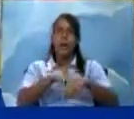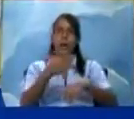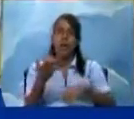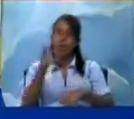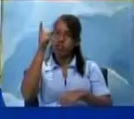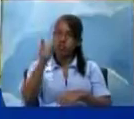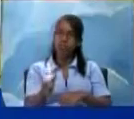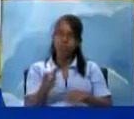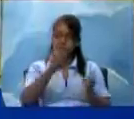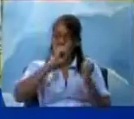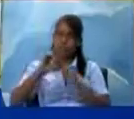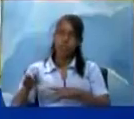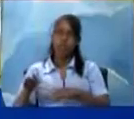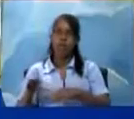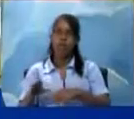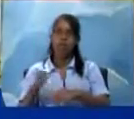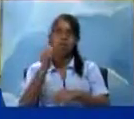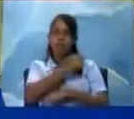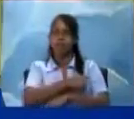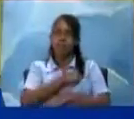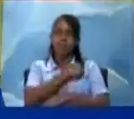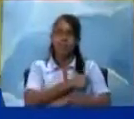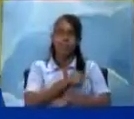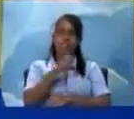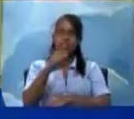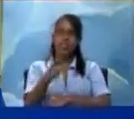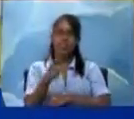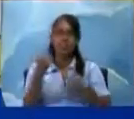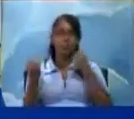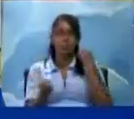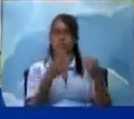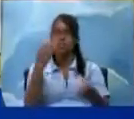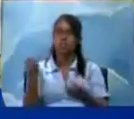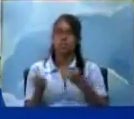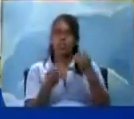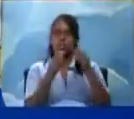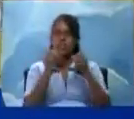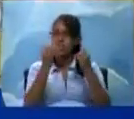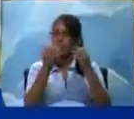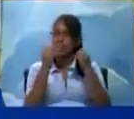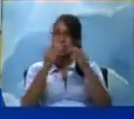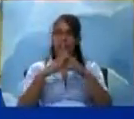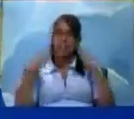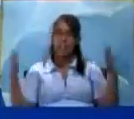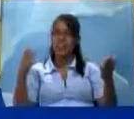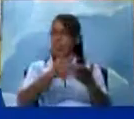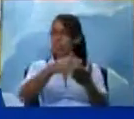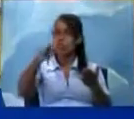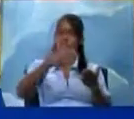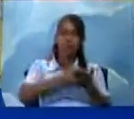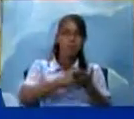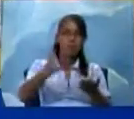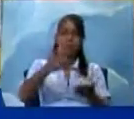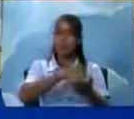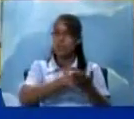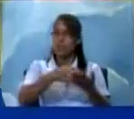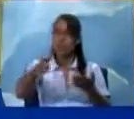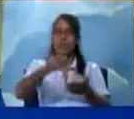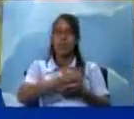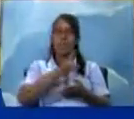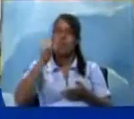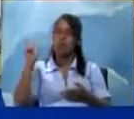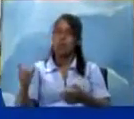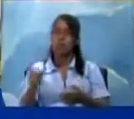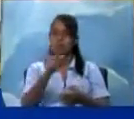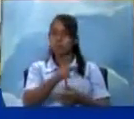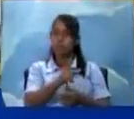van a ser lanzados? Pobrecito, esa multitud tan grande, millones y millones y millones